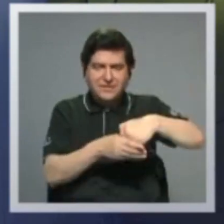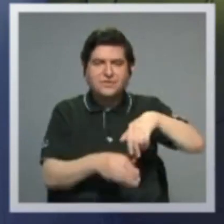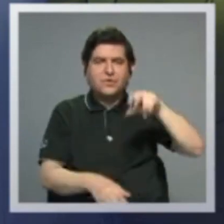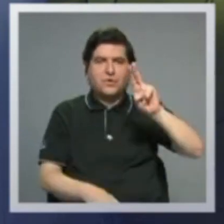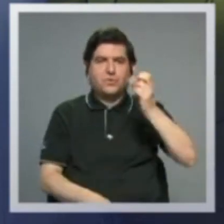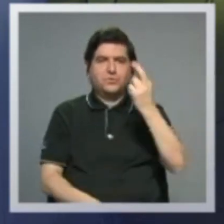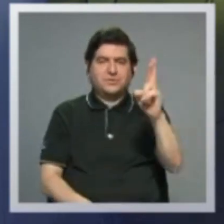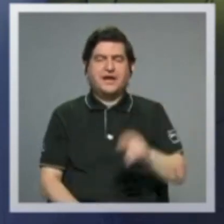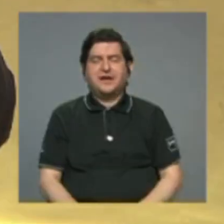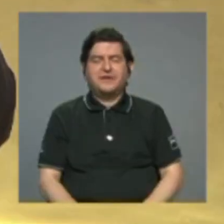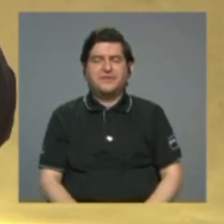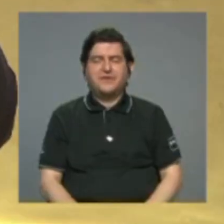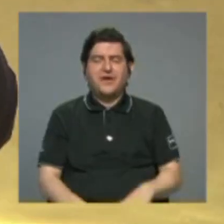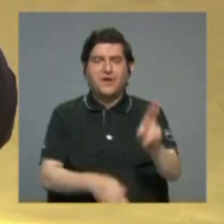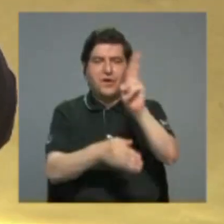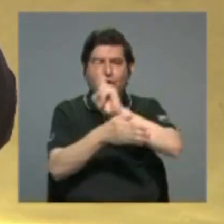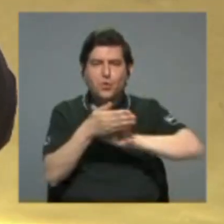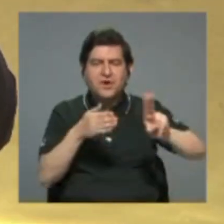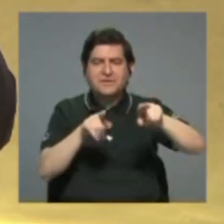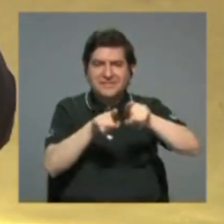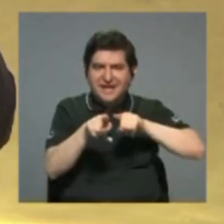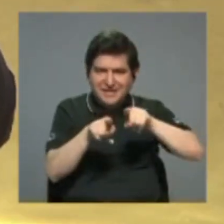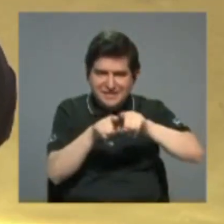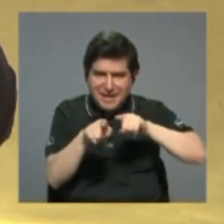de universidades